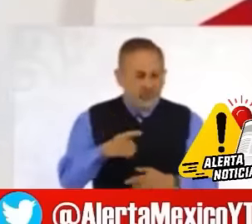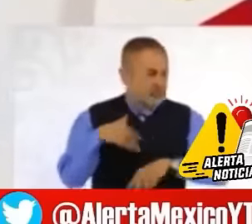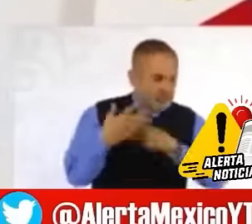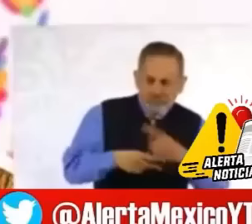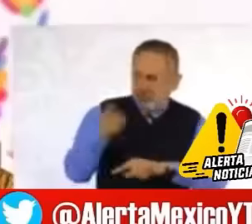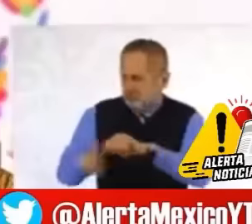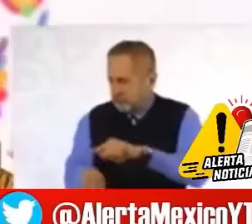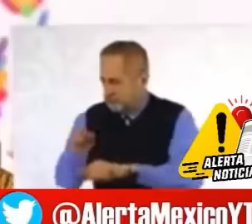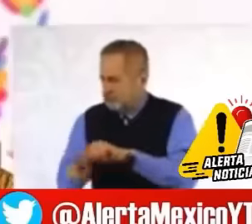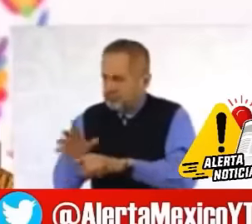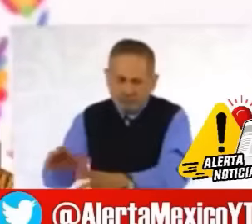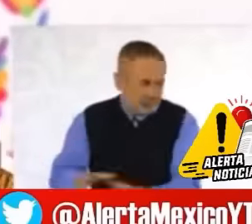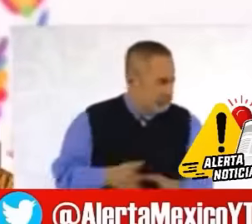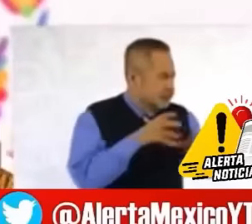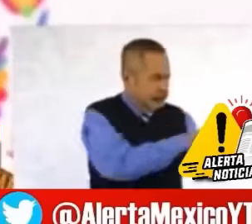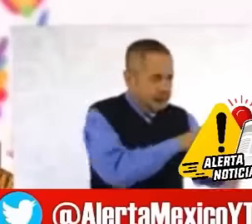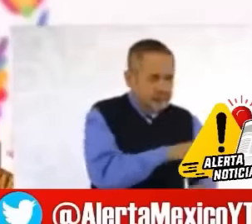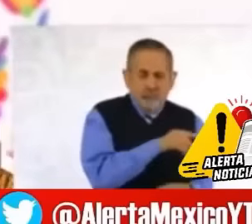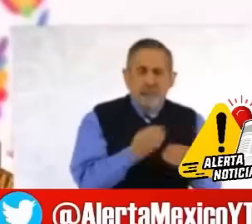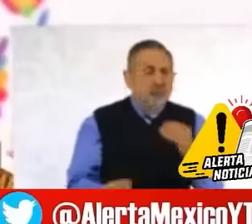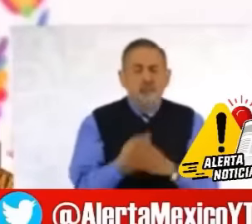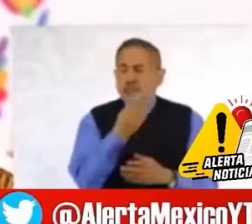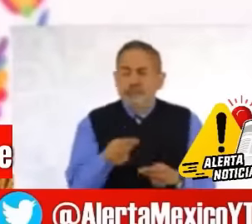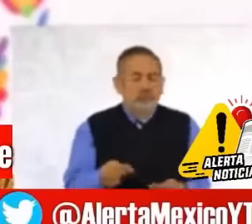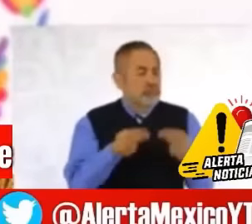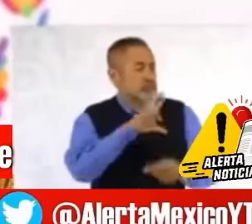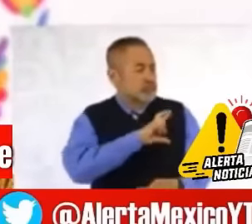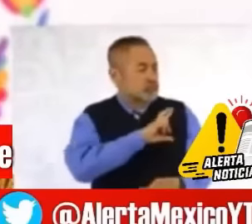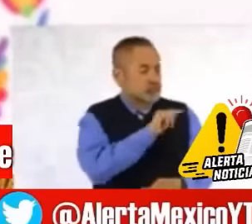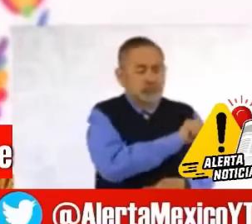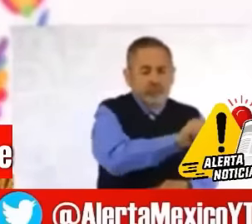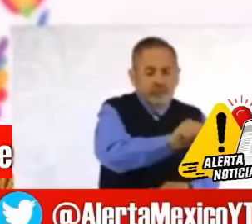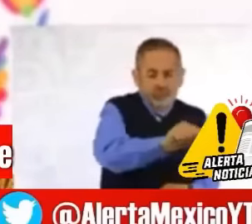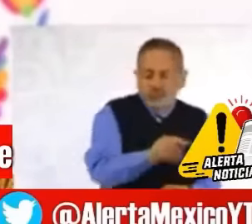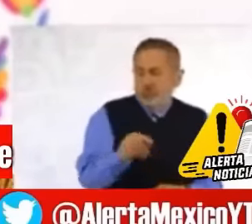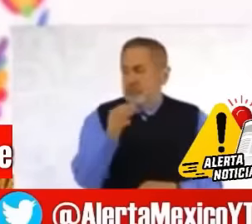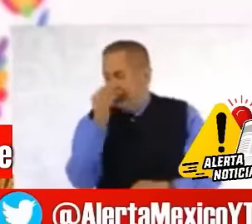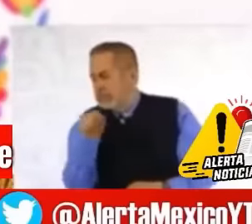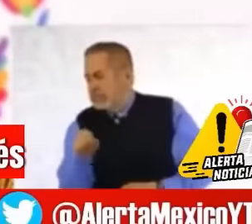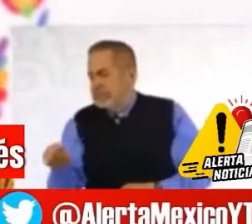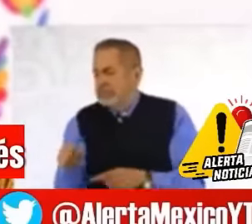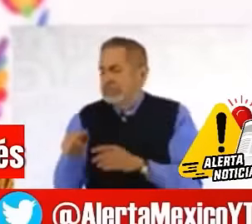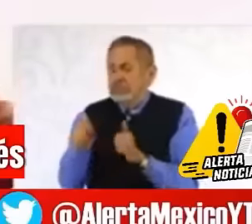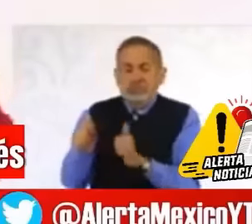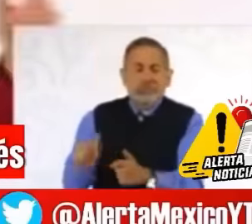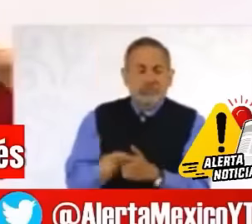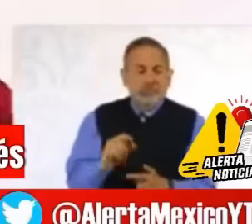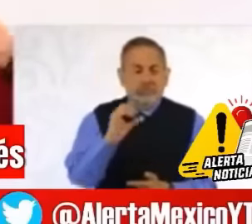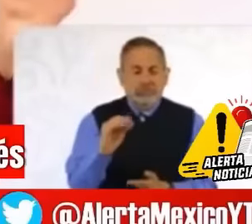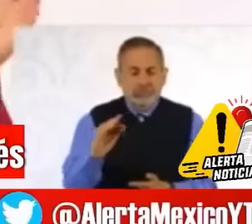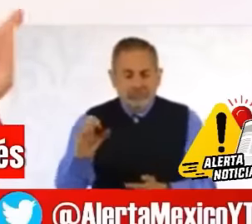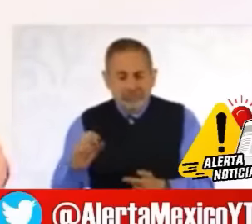se privatizaron todas las empresas prácticamente del Estado, con excepción prácticamente de Pemex y CFE y